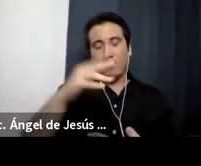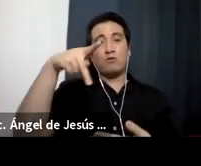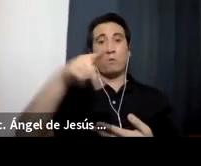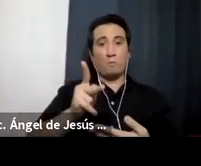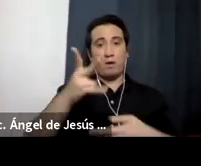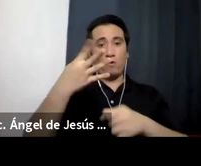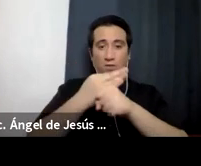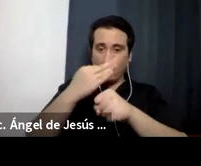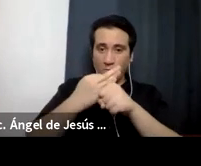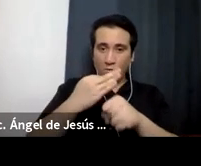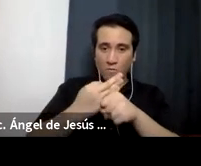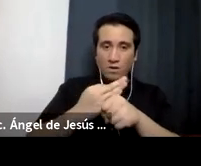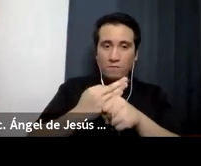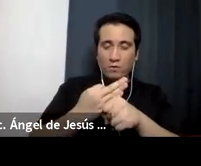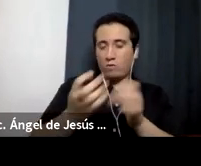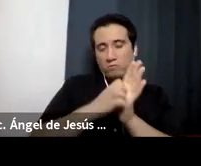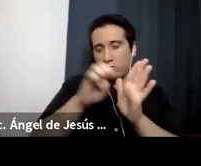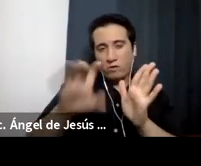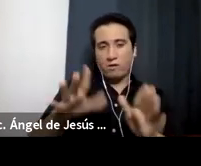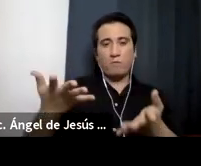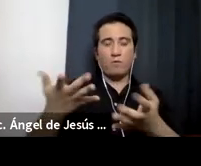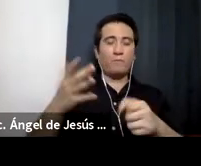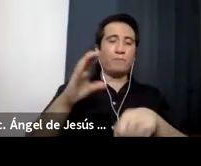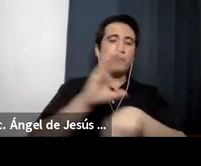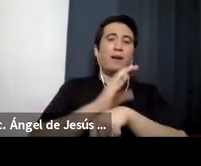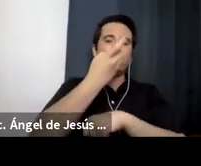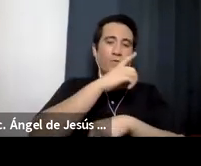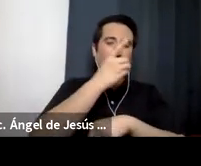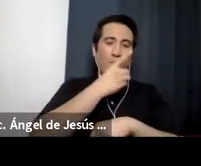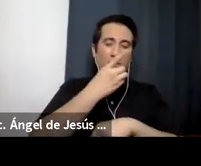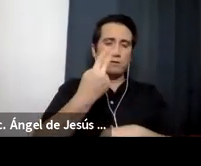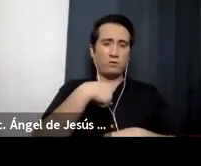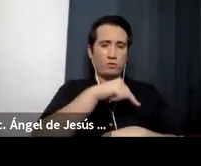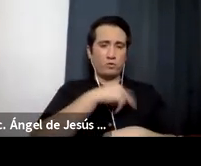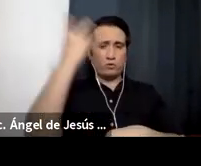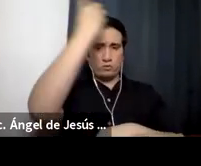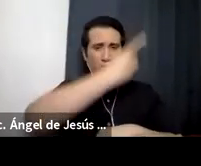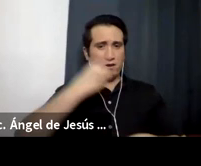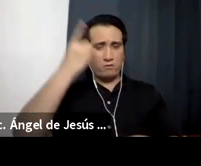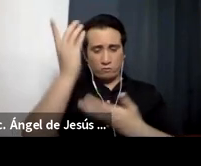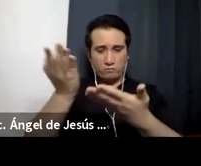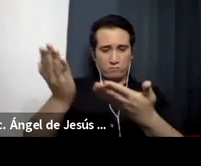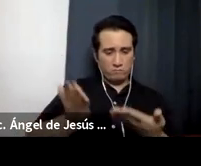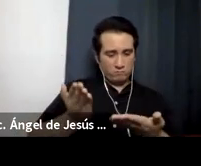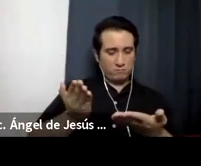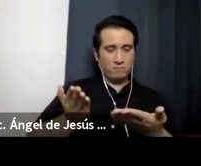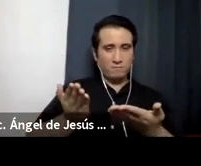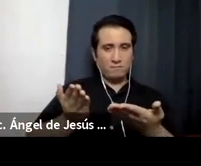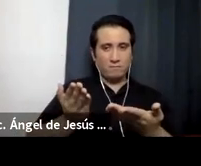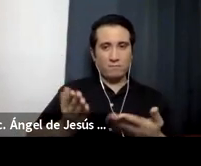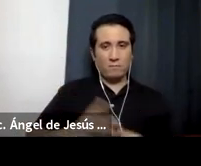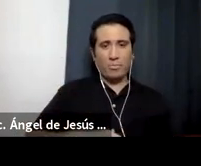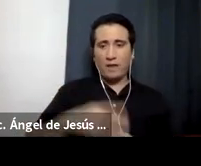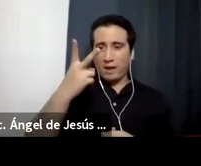el momento en el que, por ejemplo, en el caso de la diabetes, somos diagnosticados con diabetes, parte de